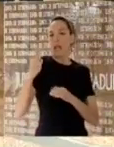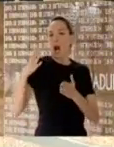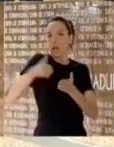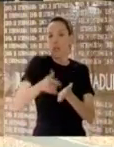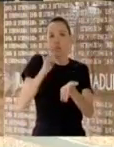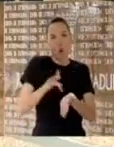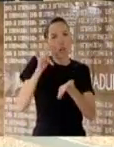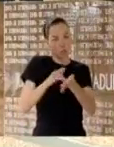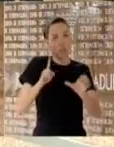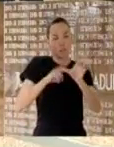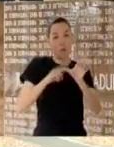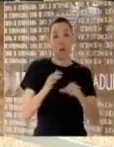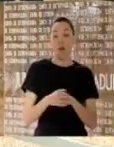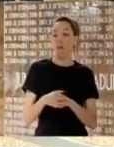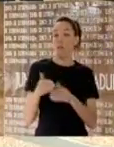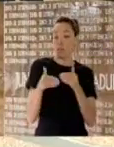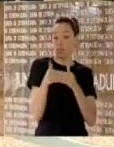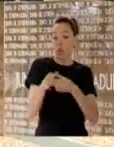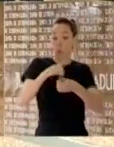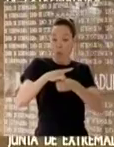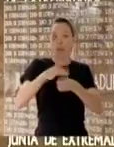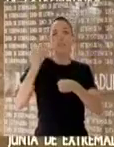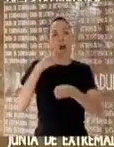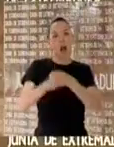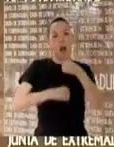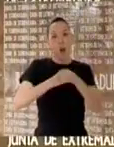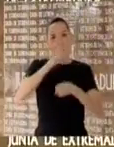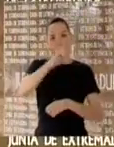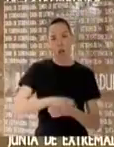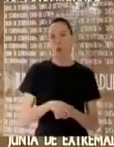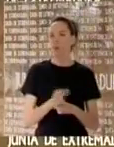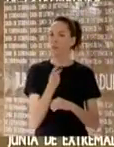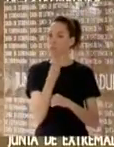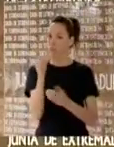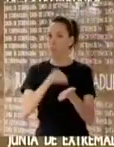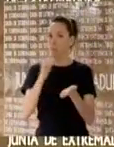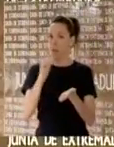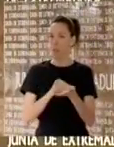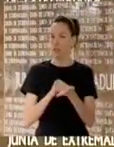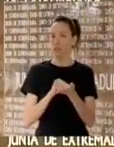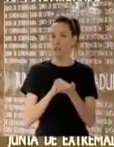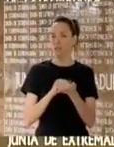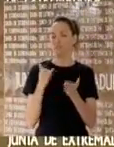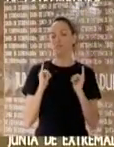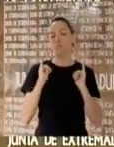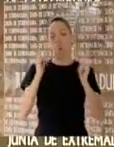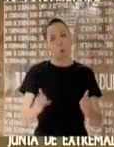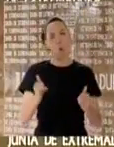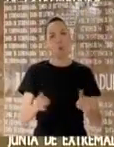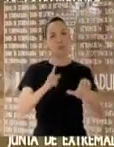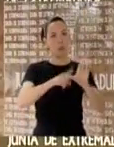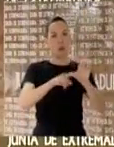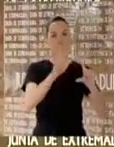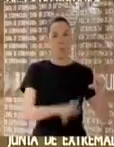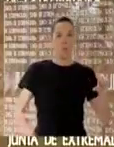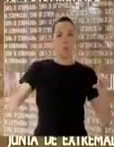primer aniversario de la elección de ese proceso de primarias y ya son unas cuantas veces las que he pasado y he pisado esta tierra, la tierra de Extremadura, y